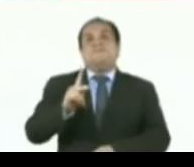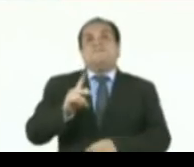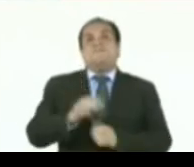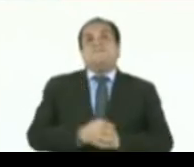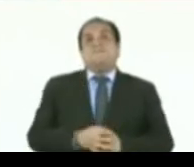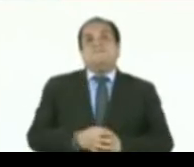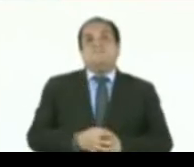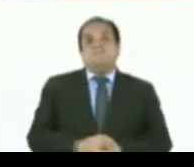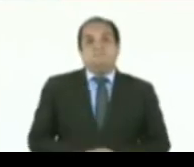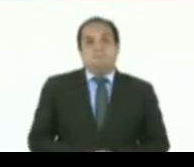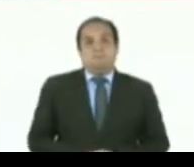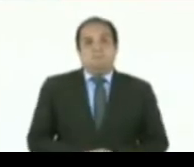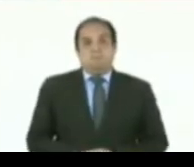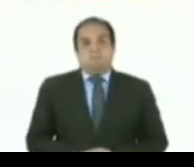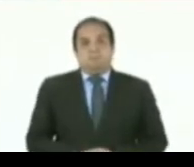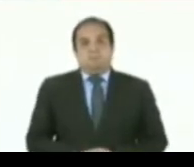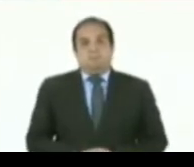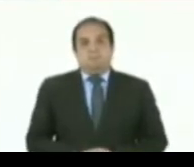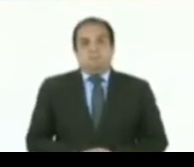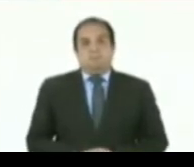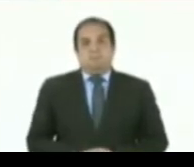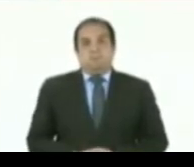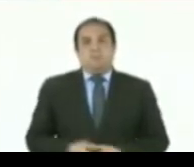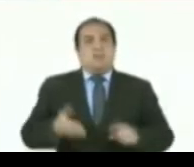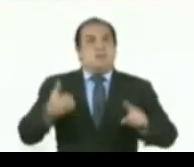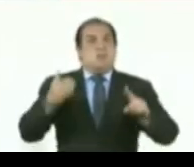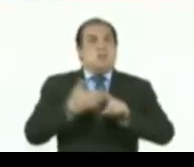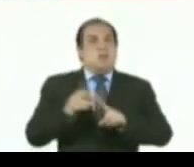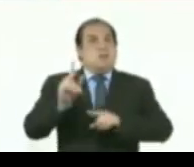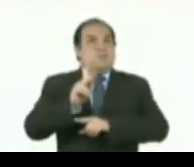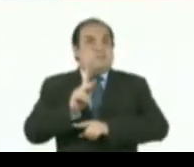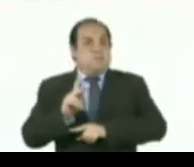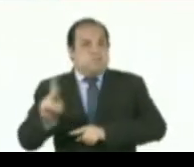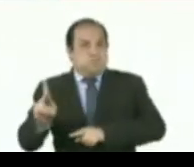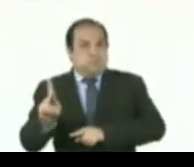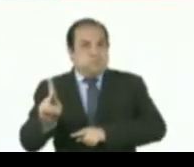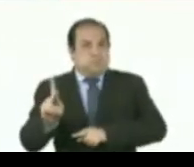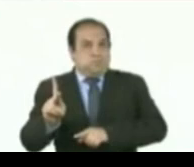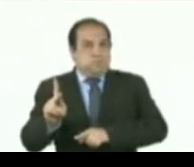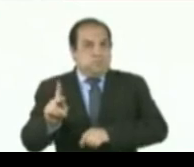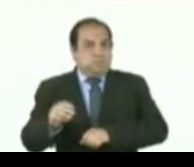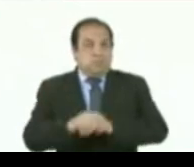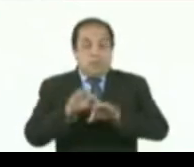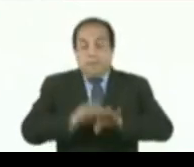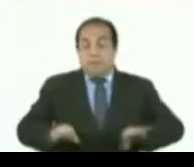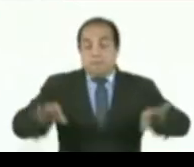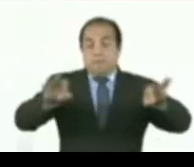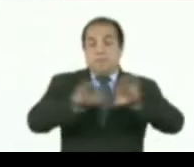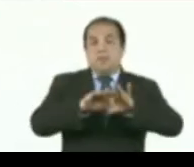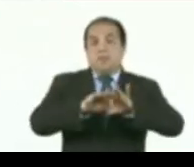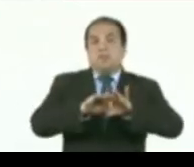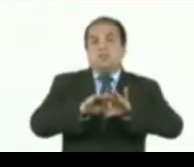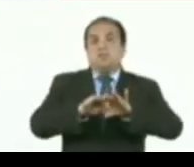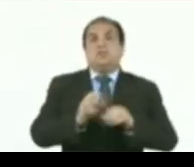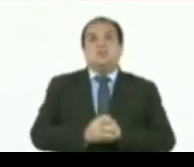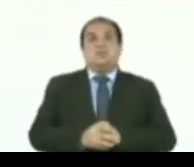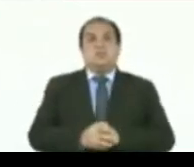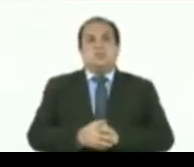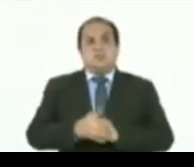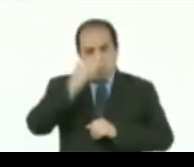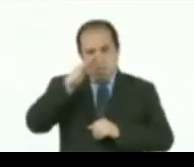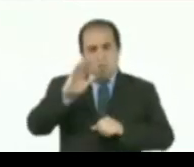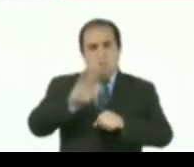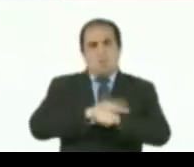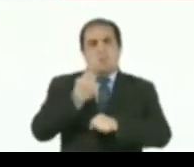parece hacia la ciudadanía. Repito, es muy importante ver por qué un árbitro